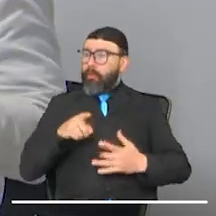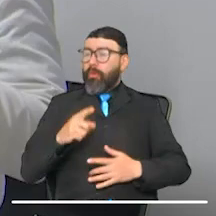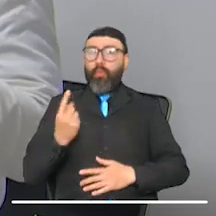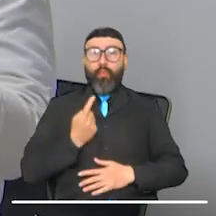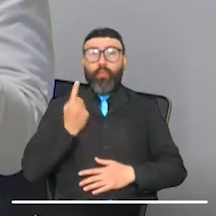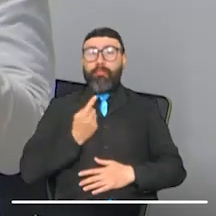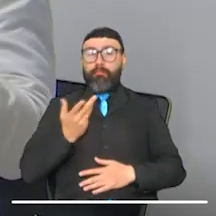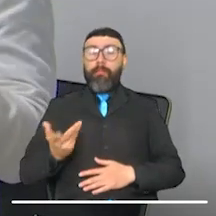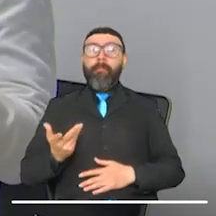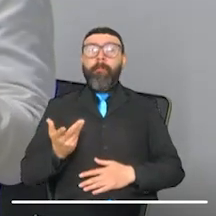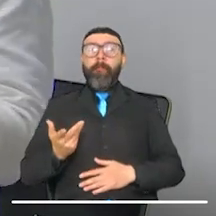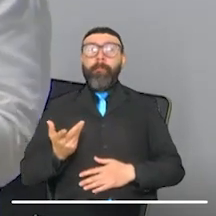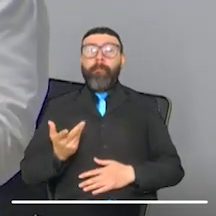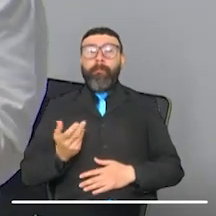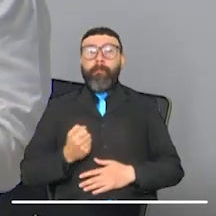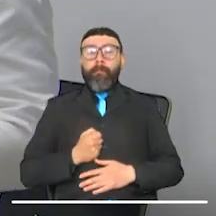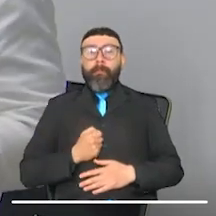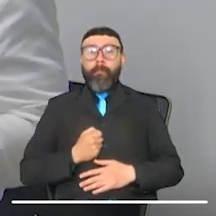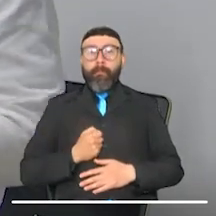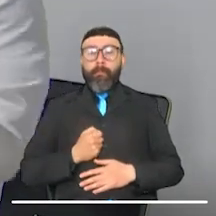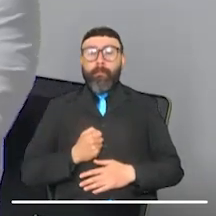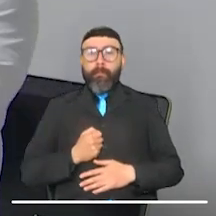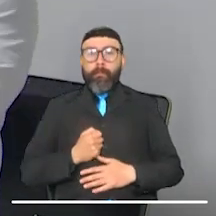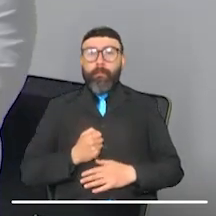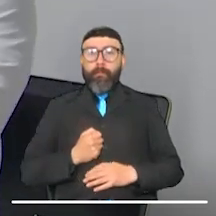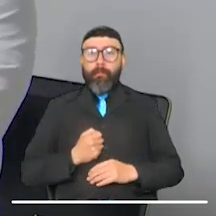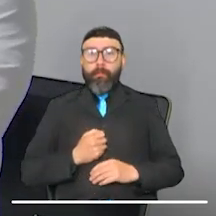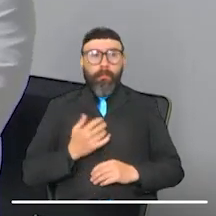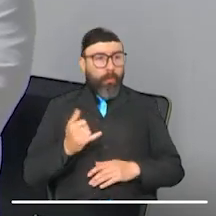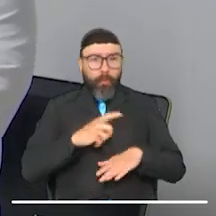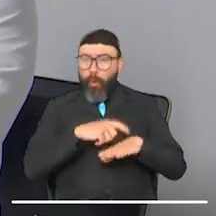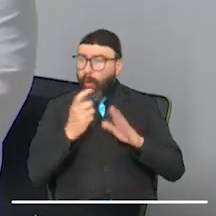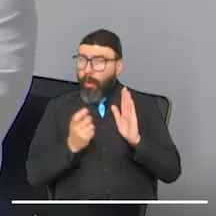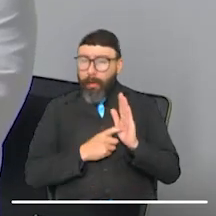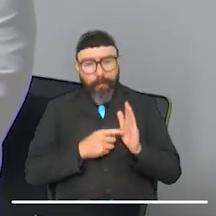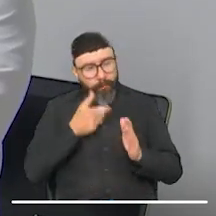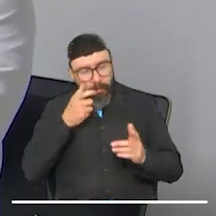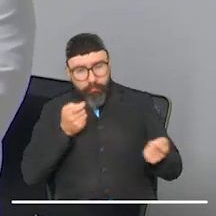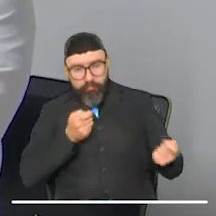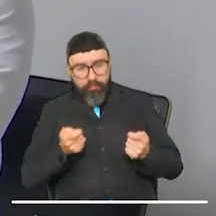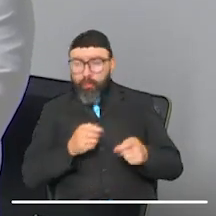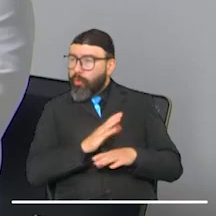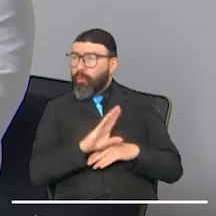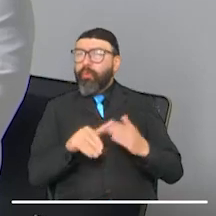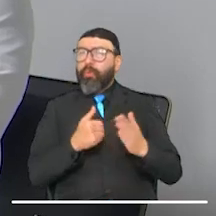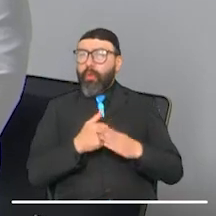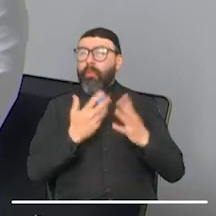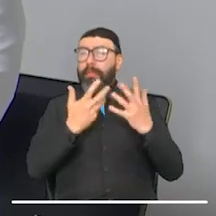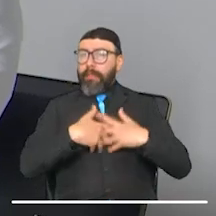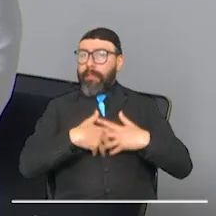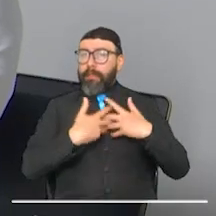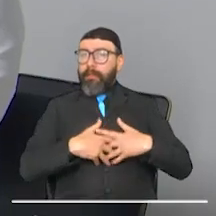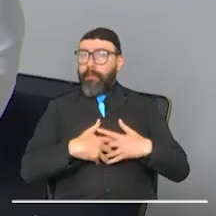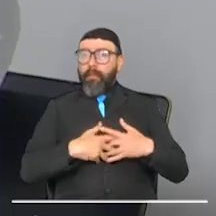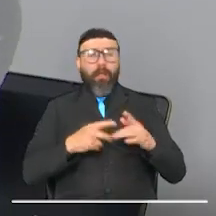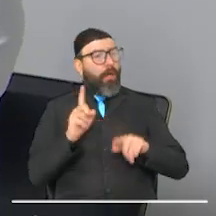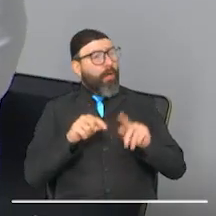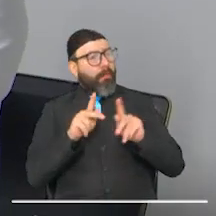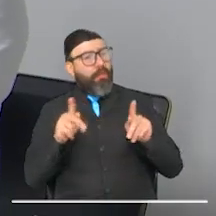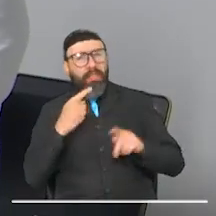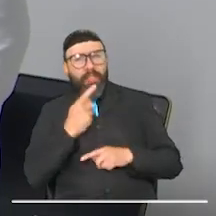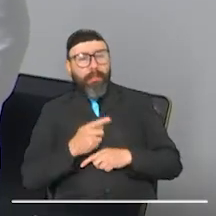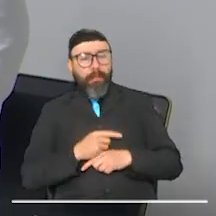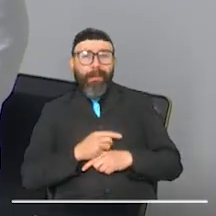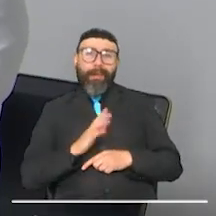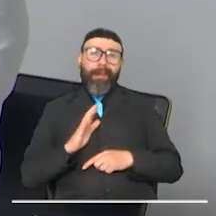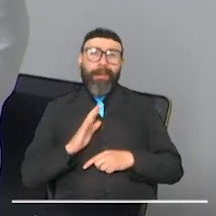una mecánica es un mecanismo único que está totalmente interrelacionado todos los sistemas muchas personas presión en esos dolores y